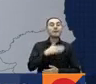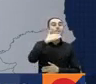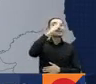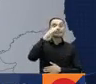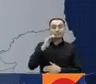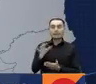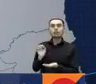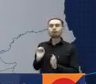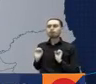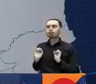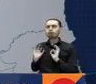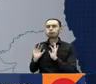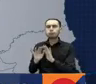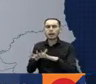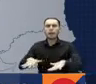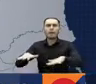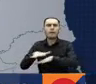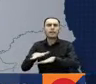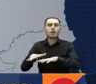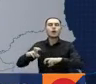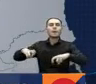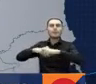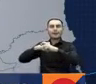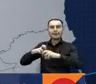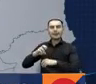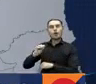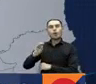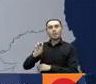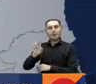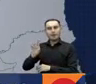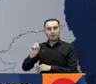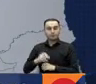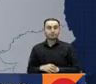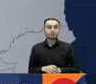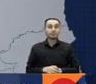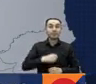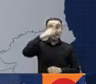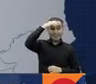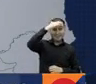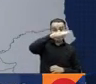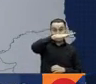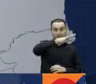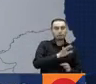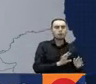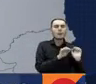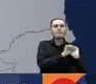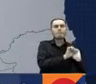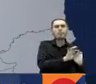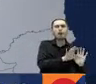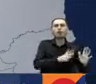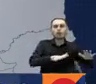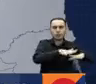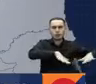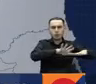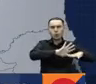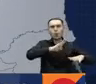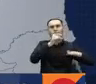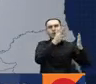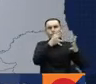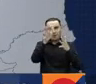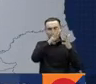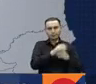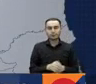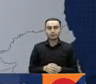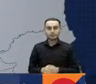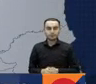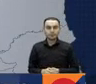de concentración principal será el Parque Obrero. En Cartagena la marcha comenzará en el sector Los Cuatro Vientos. En